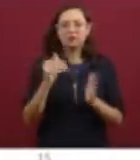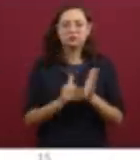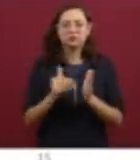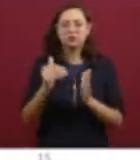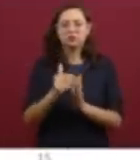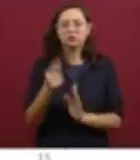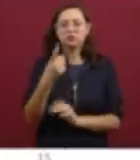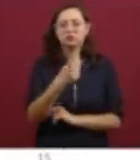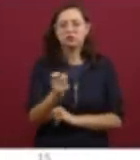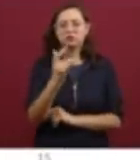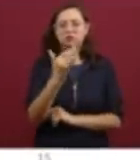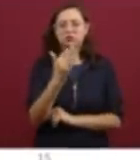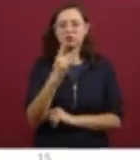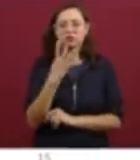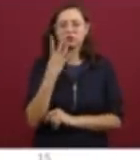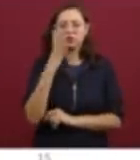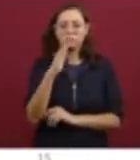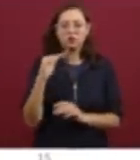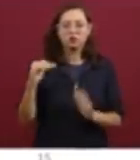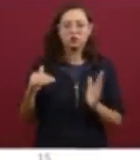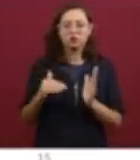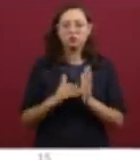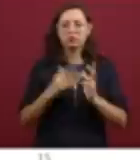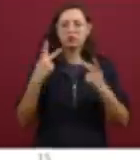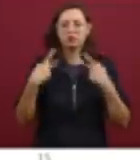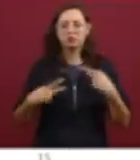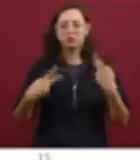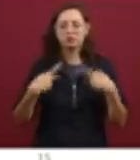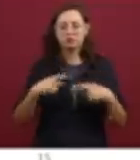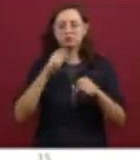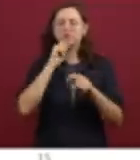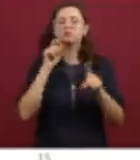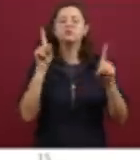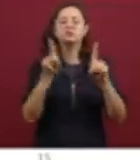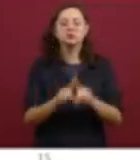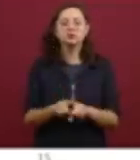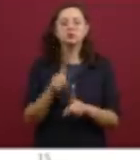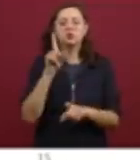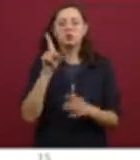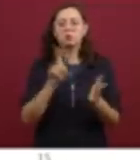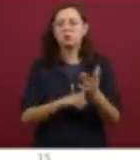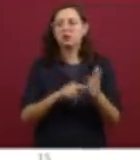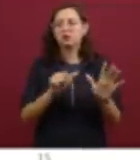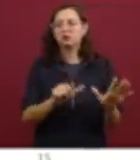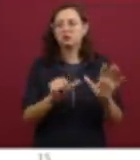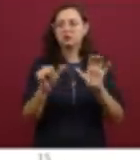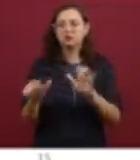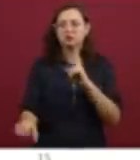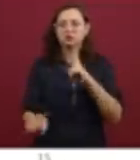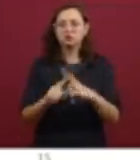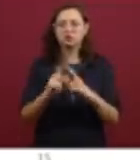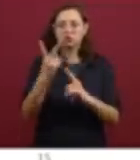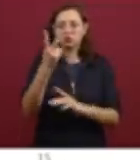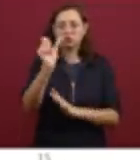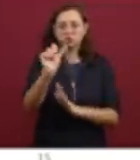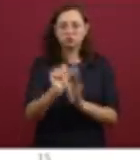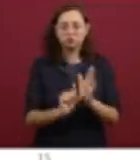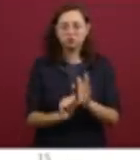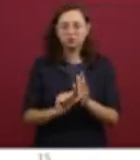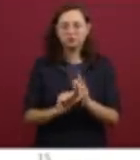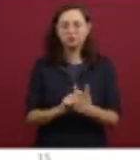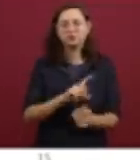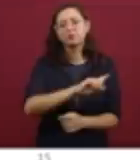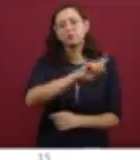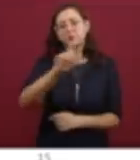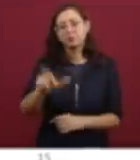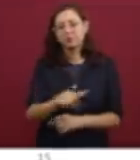3.154.000 personas, también son 1.600 pesos bimestrales. Y en educación